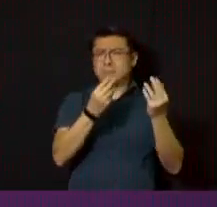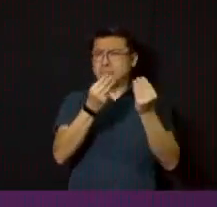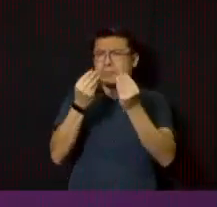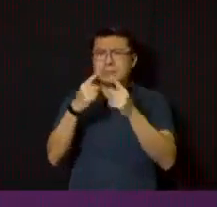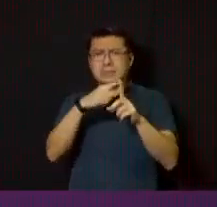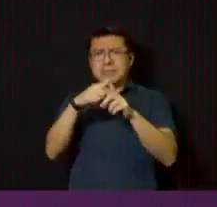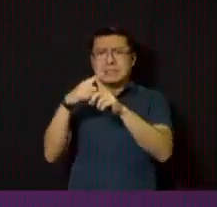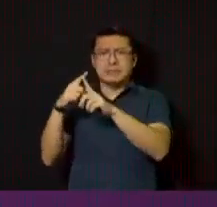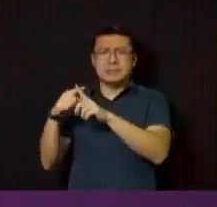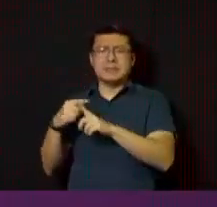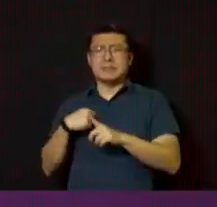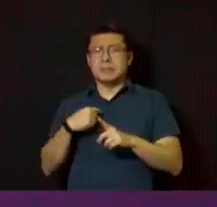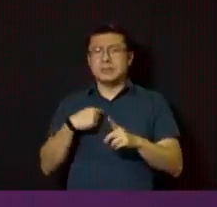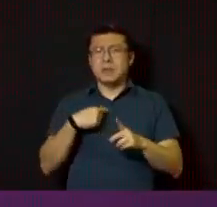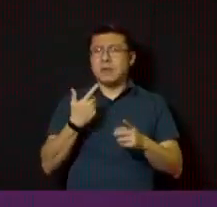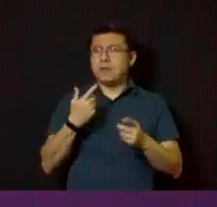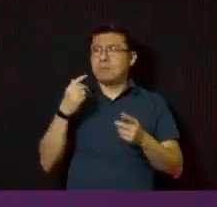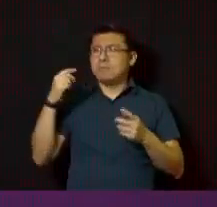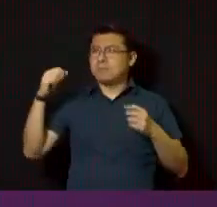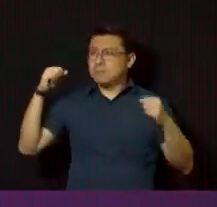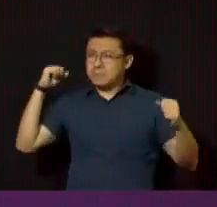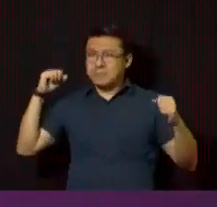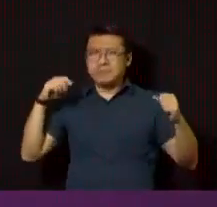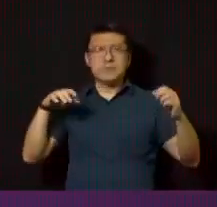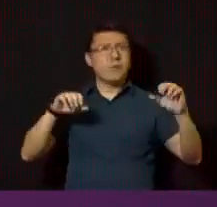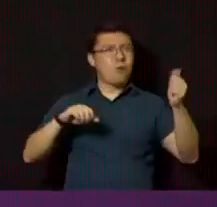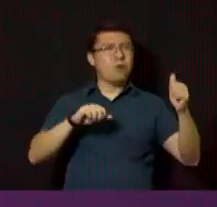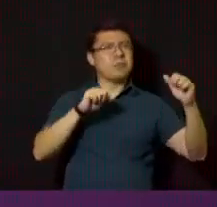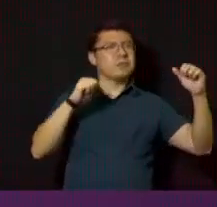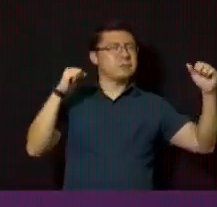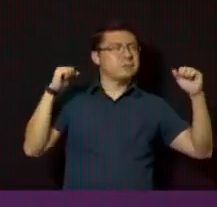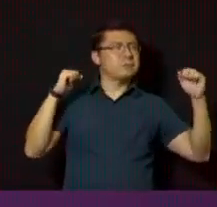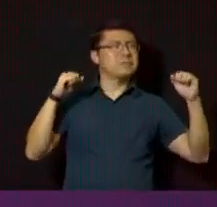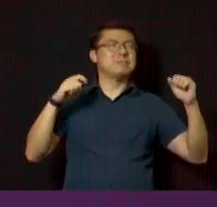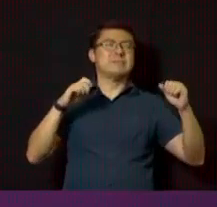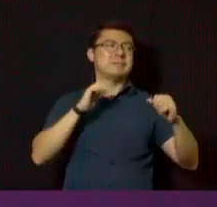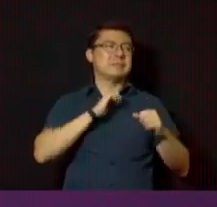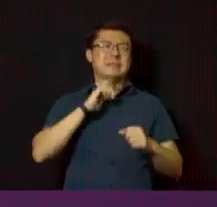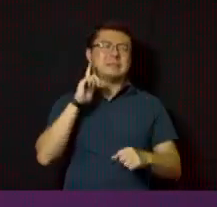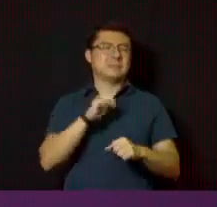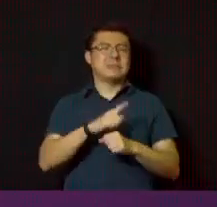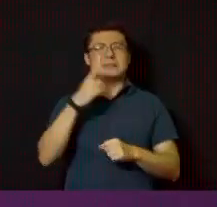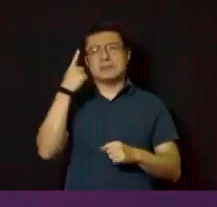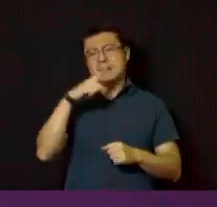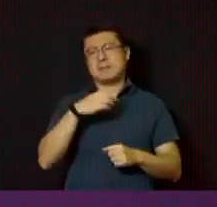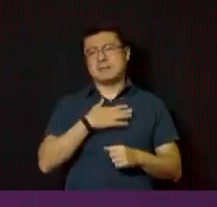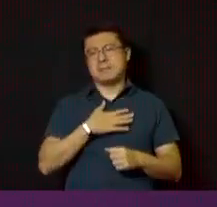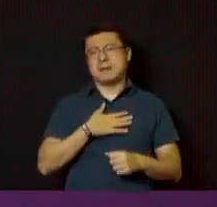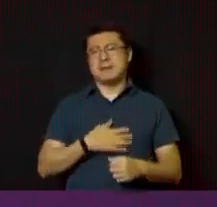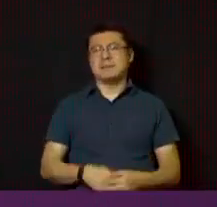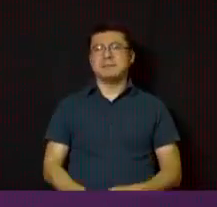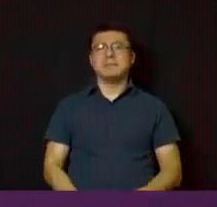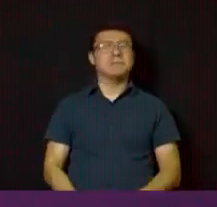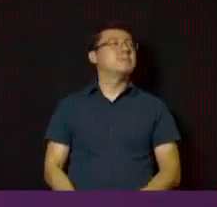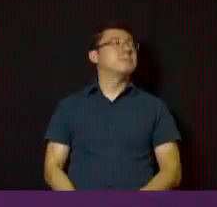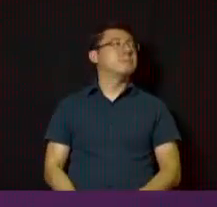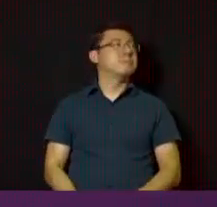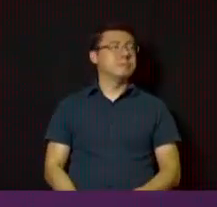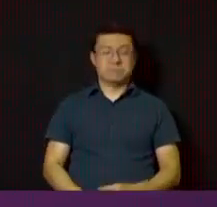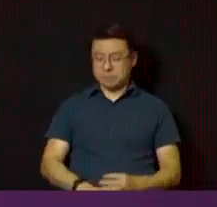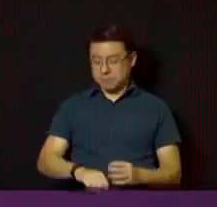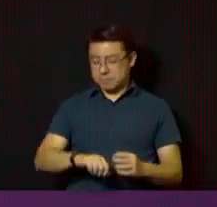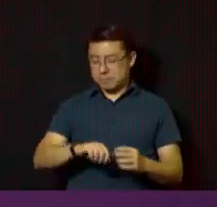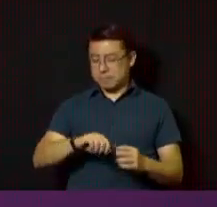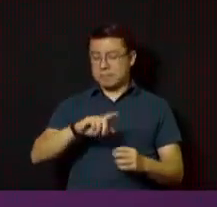otra toalla, y la verdad que fue para mí algo muy especial. Después nos llevaron